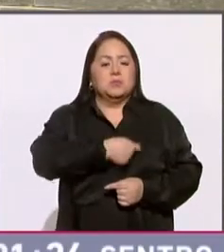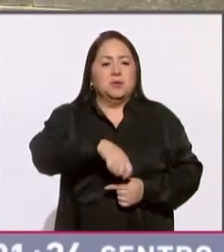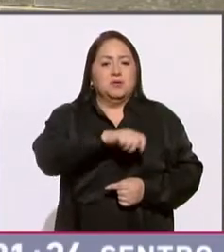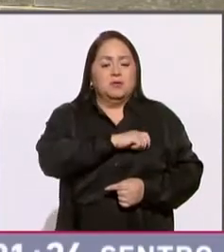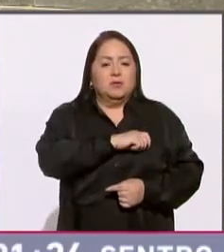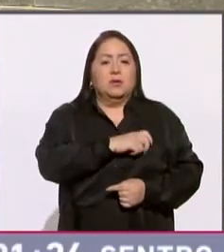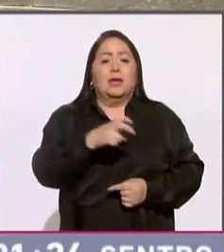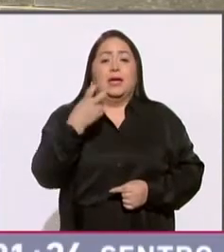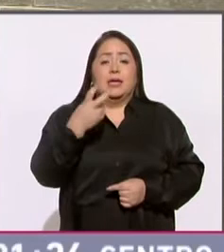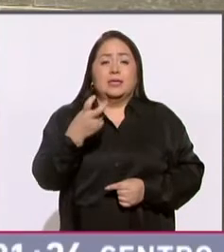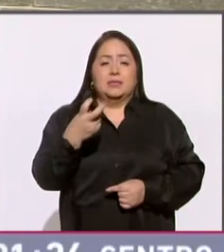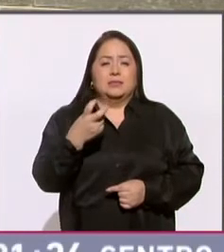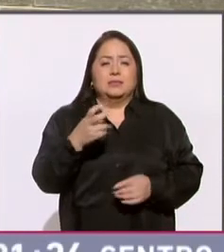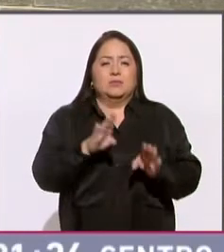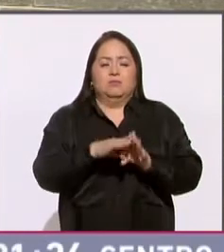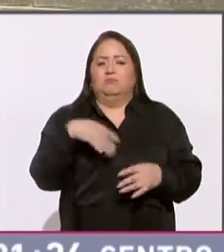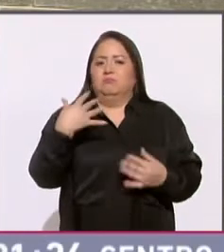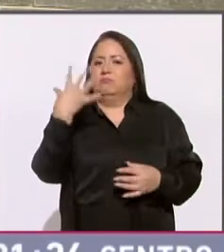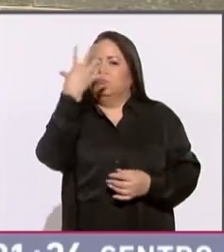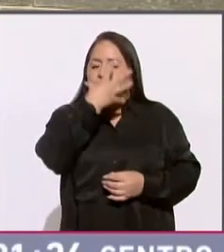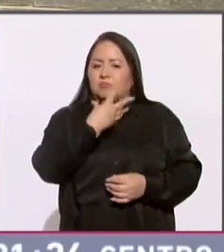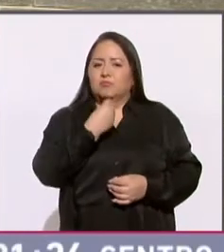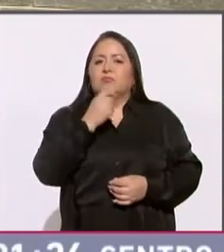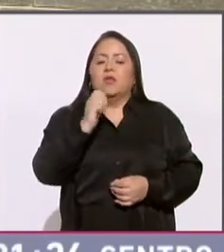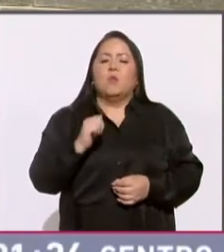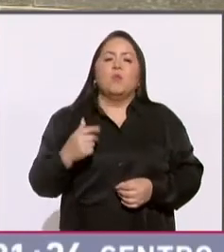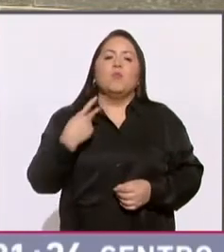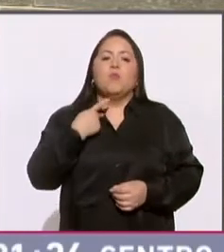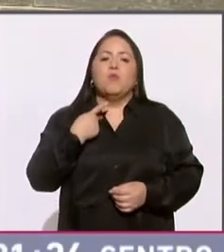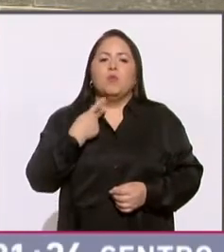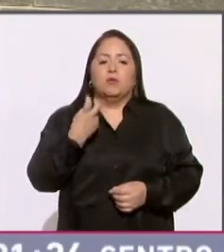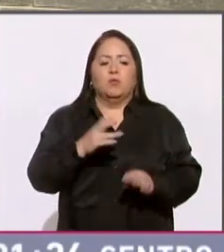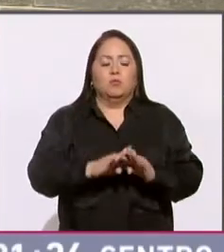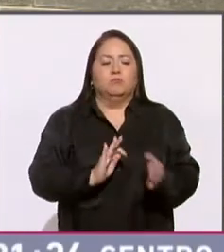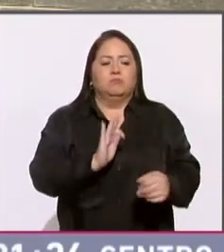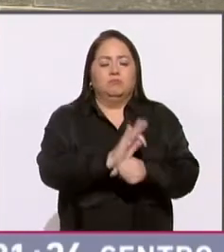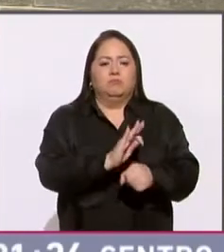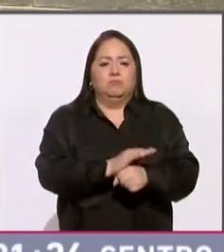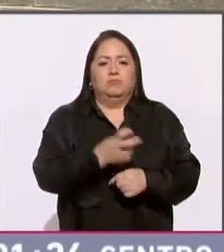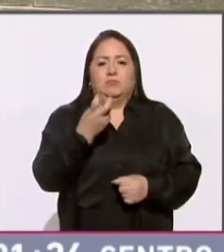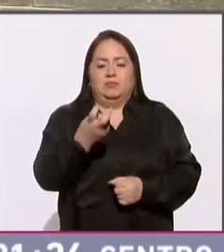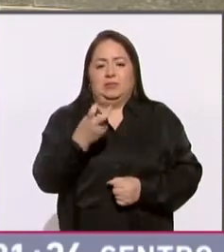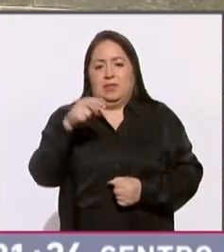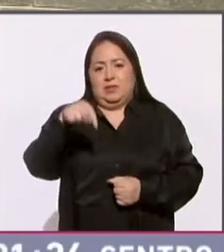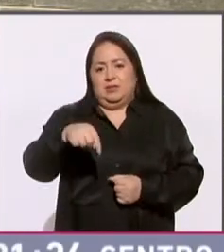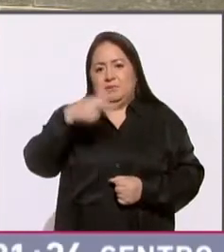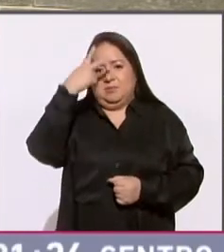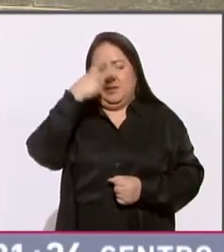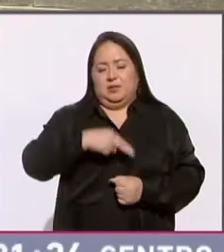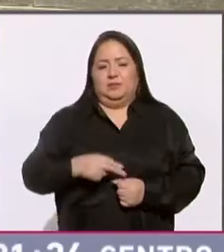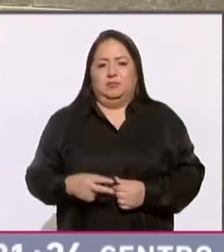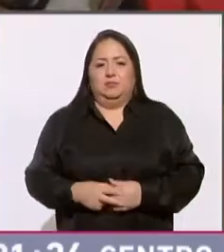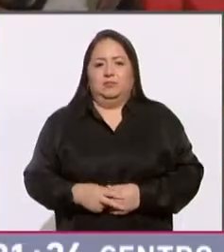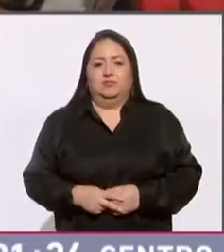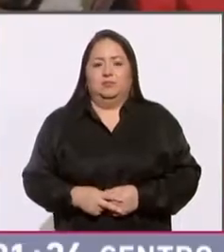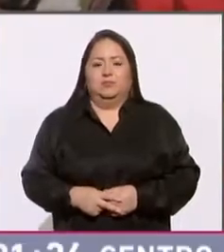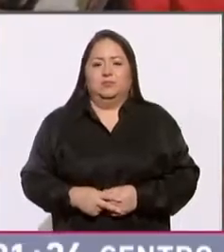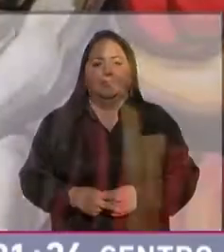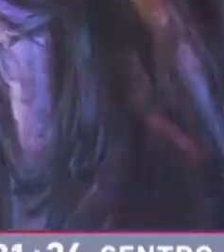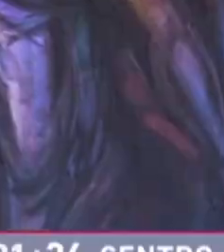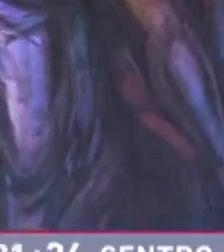es una de las páginas brillantes de la política de asilo que ha caracterizado a nuestro país